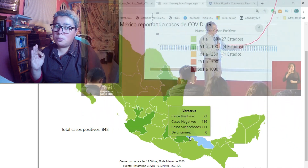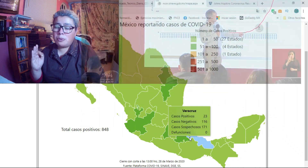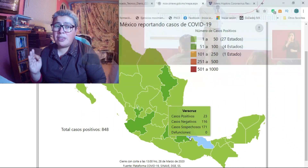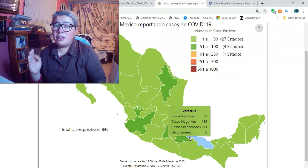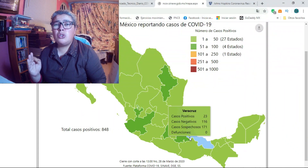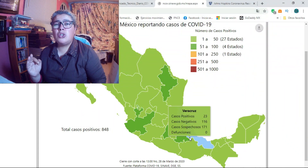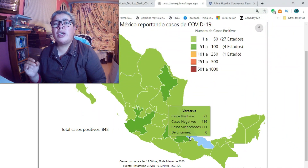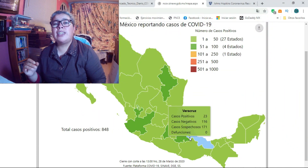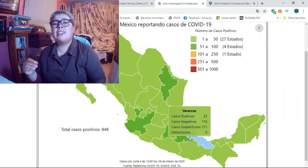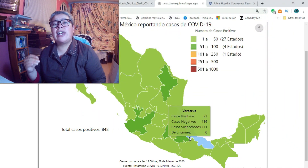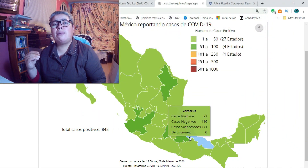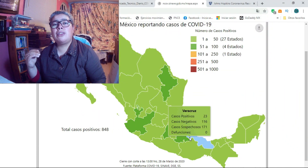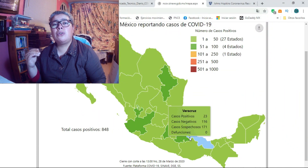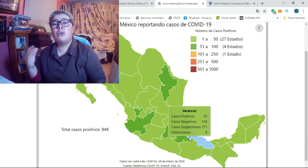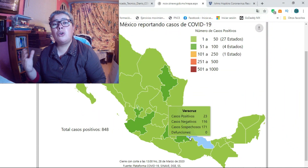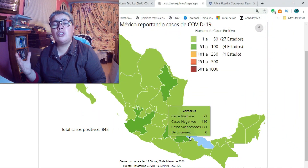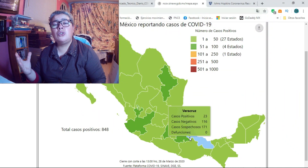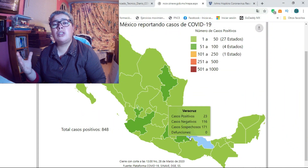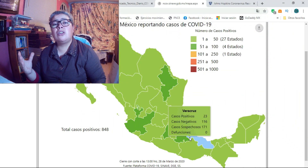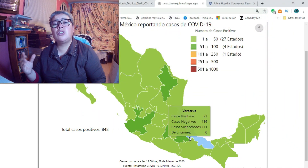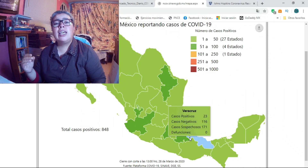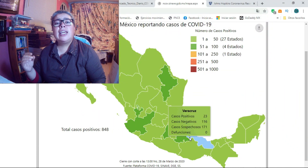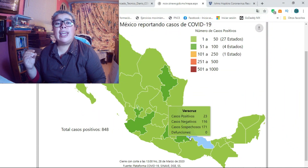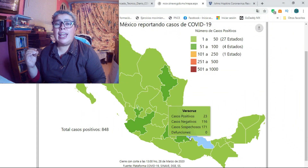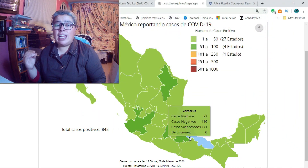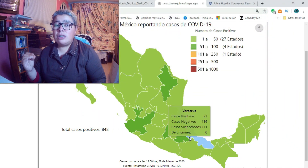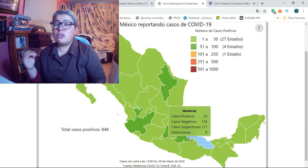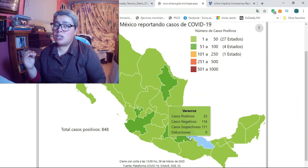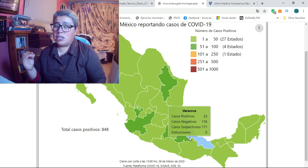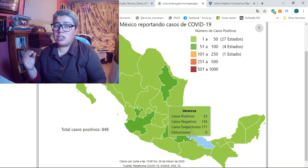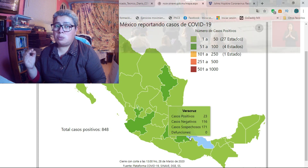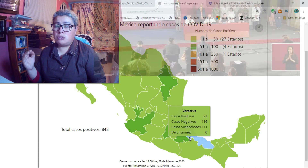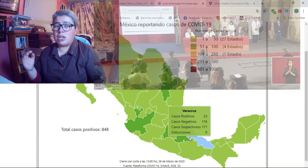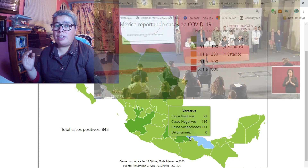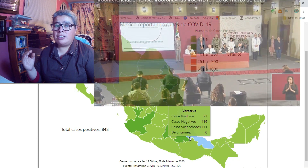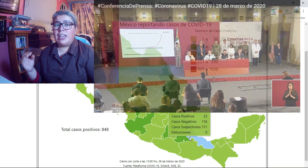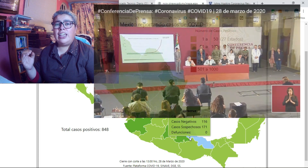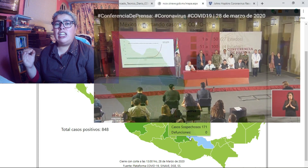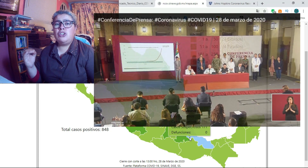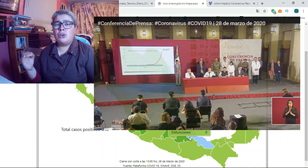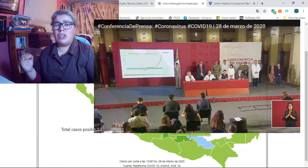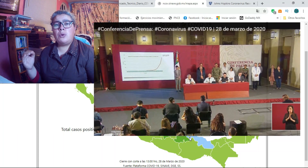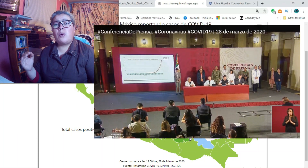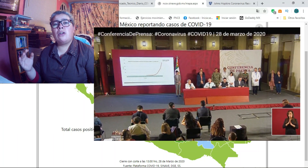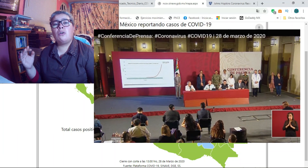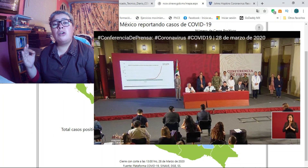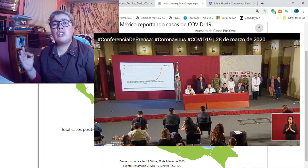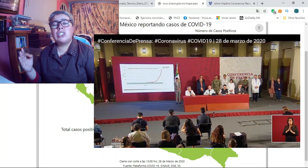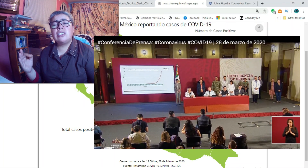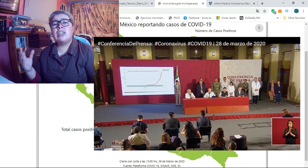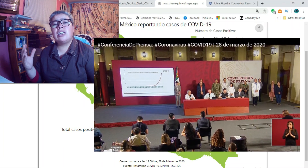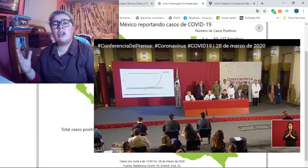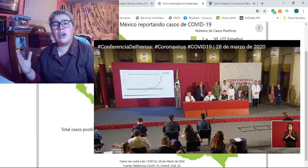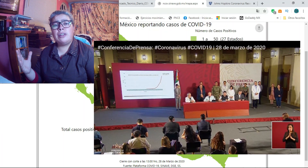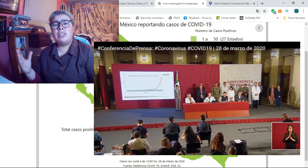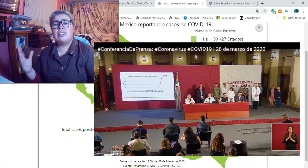él le sorprende mucho estar hablando con ciudadanos que él nos cree responsable. Y yo, igual como